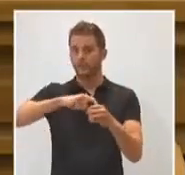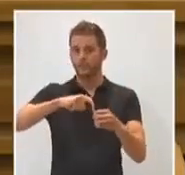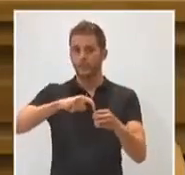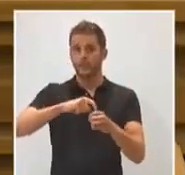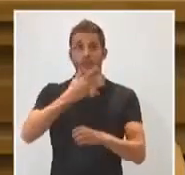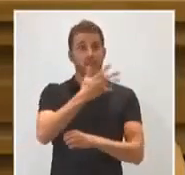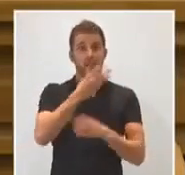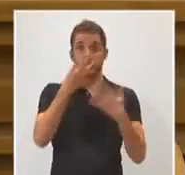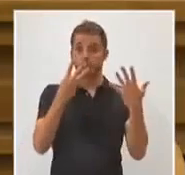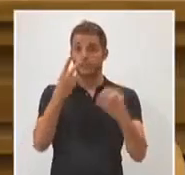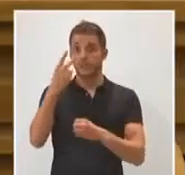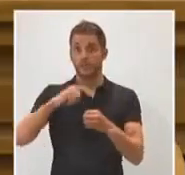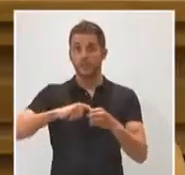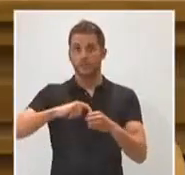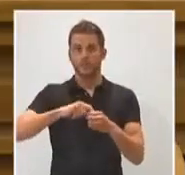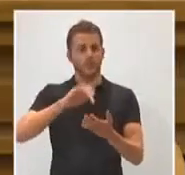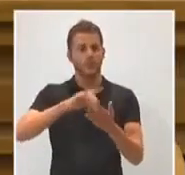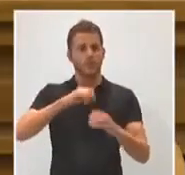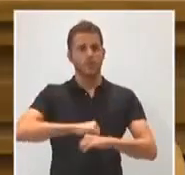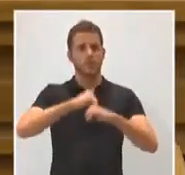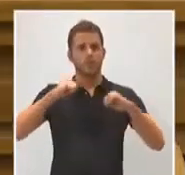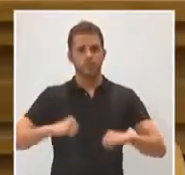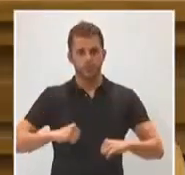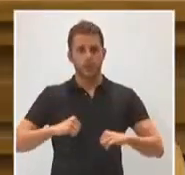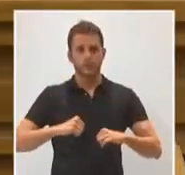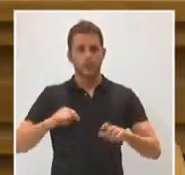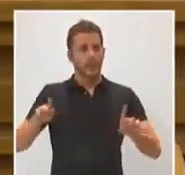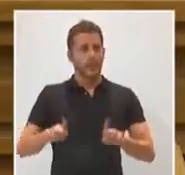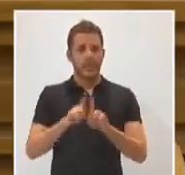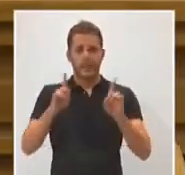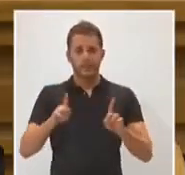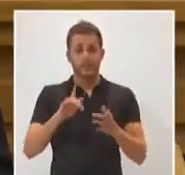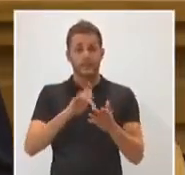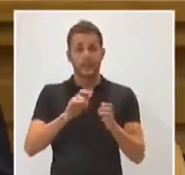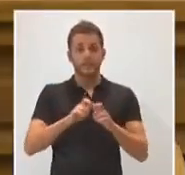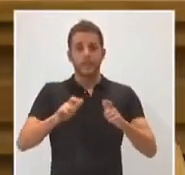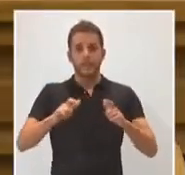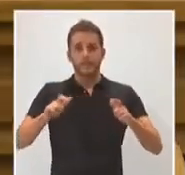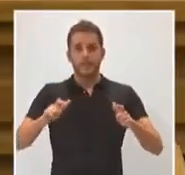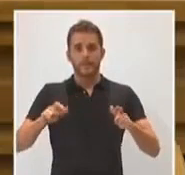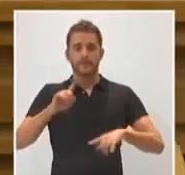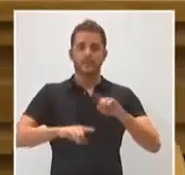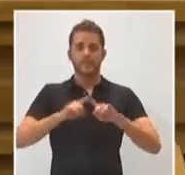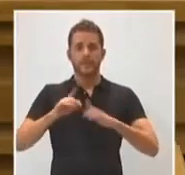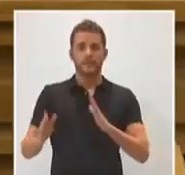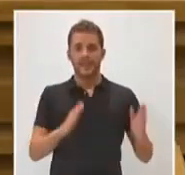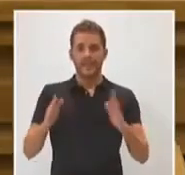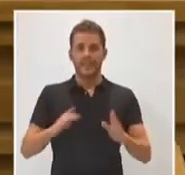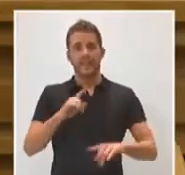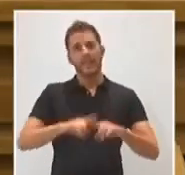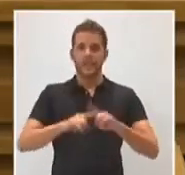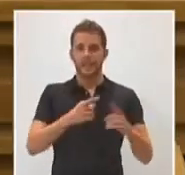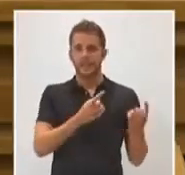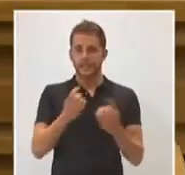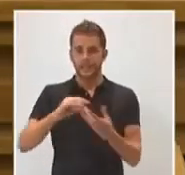582 nuevos plazas de consolidación al margen de todos los incrementos que vamos teniendo de manera temporal en función de las distintas necesidades